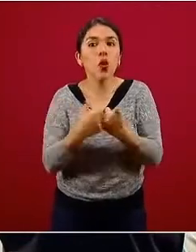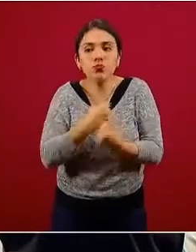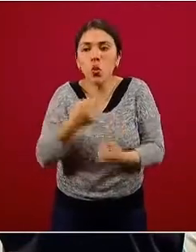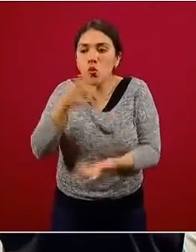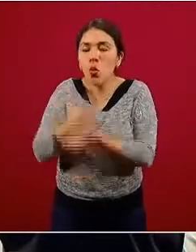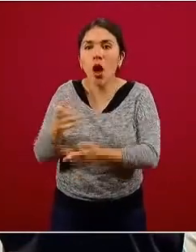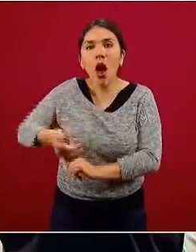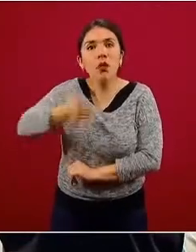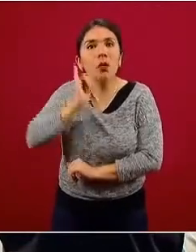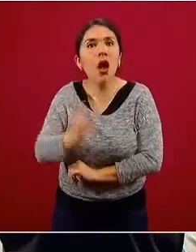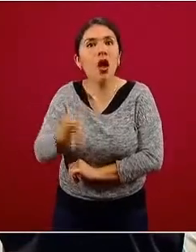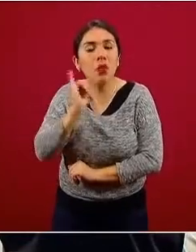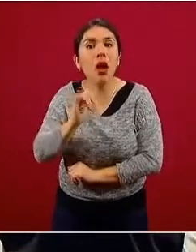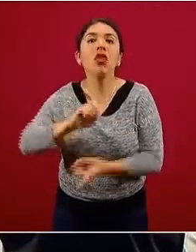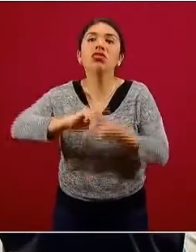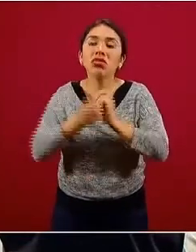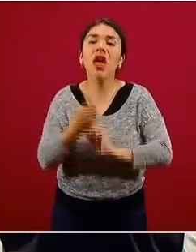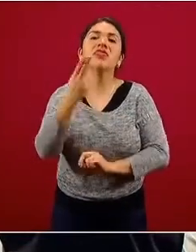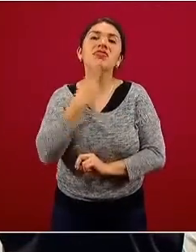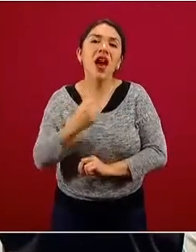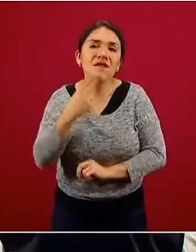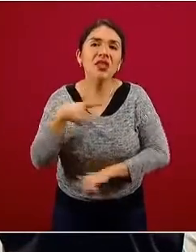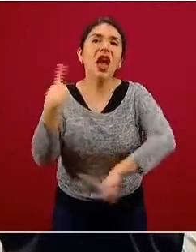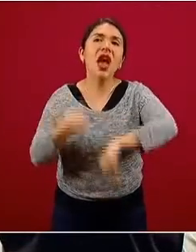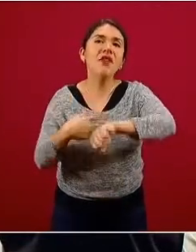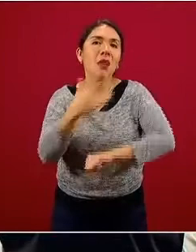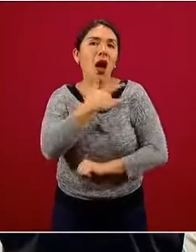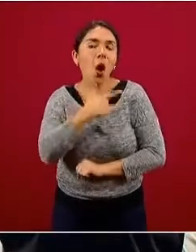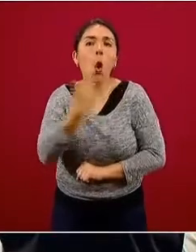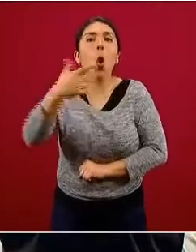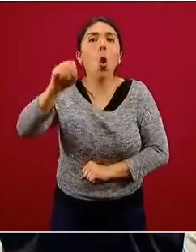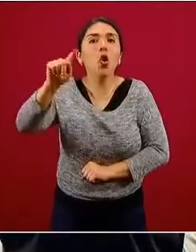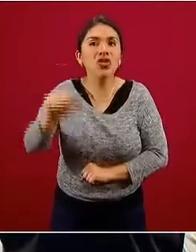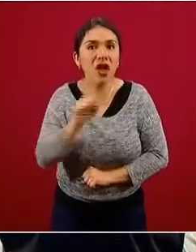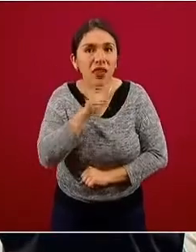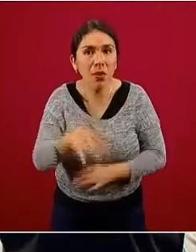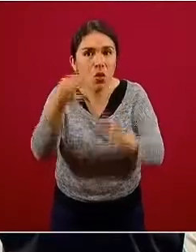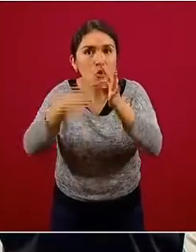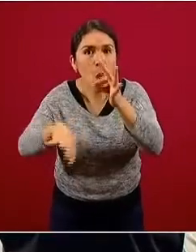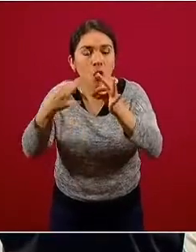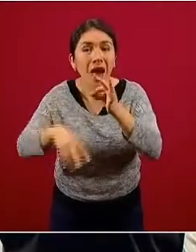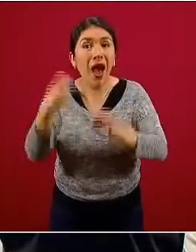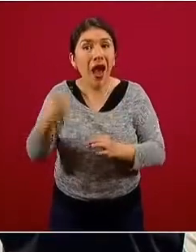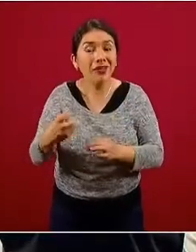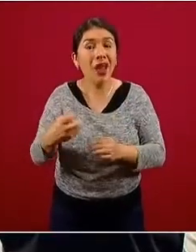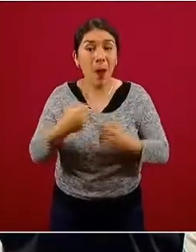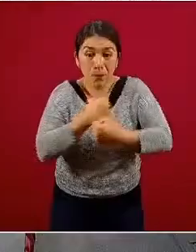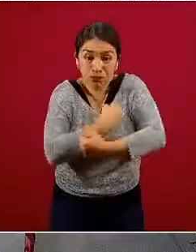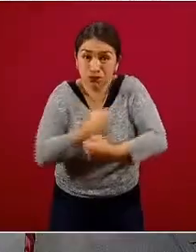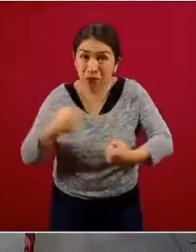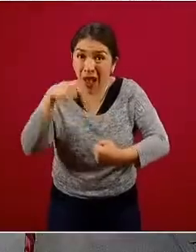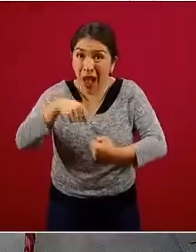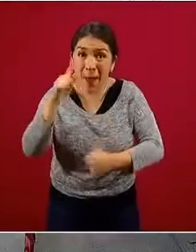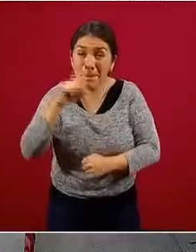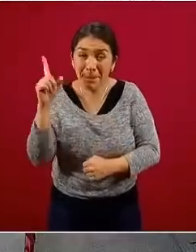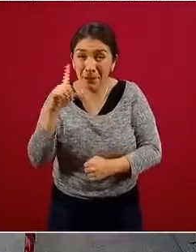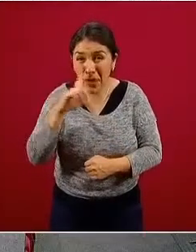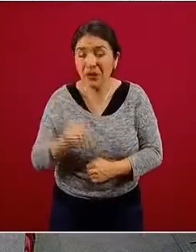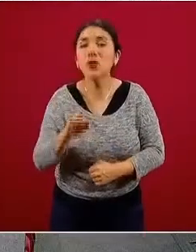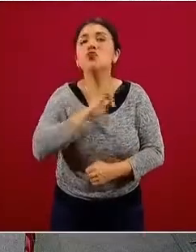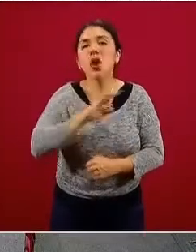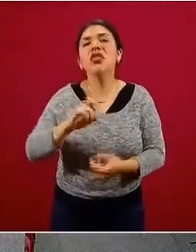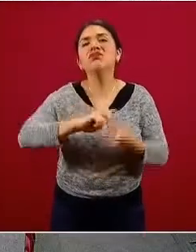obesidad, lleva también a diabetes, a enfermedad coronaria y a gota, y a través de sus efectos en obesidad también desde